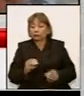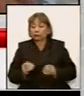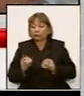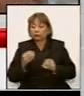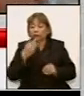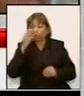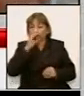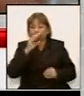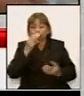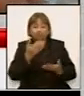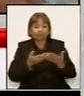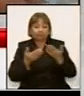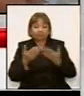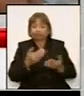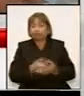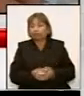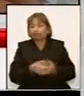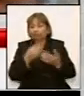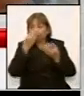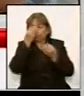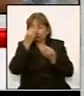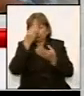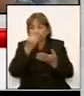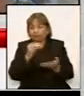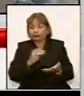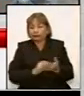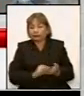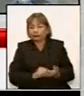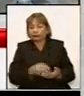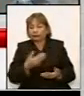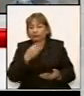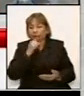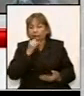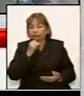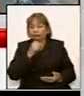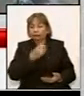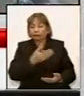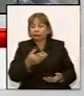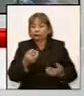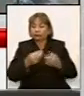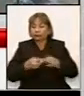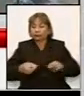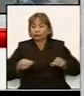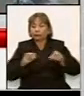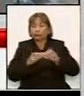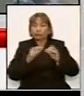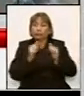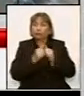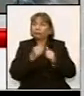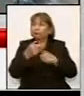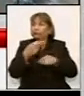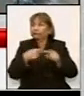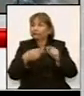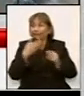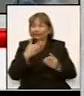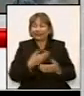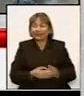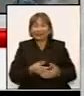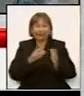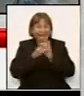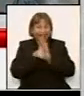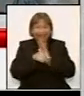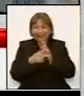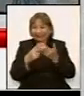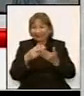de buscar más información referente a las declaraciones de los parlamentarios y ya volvemos, hacemos una breve